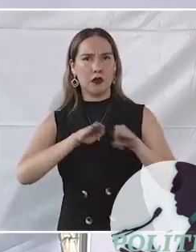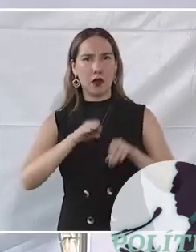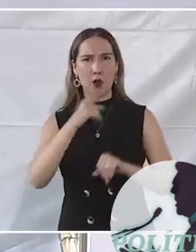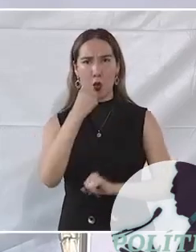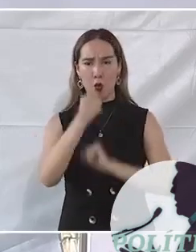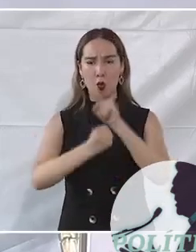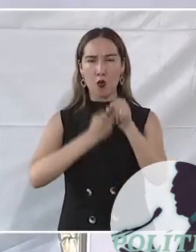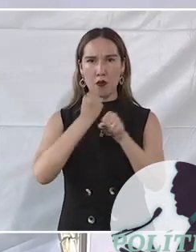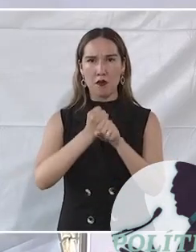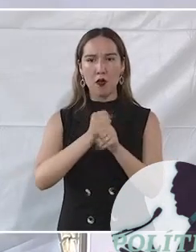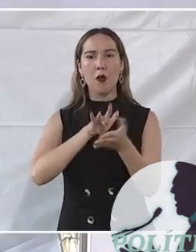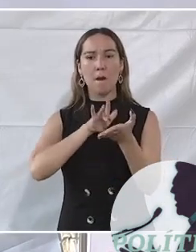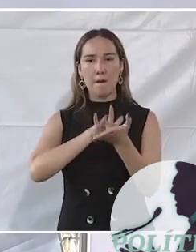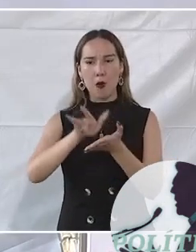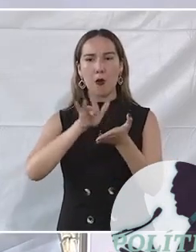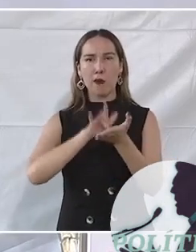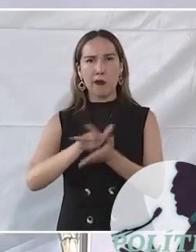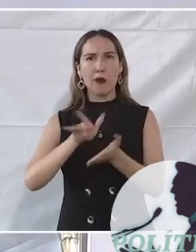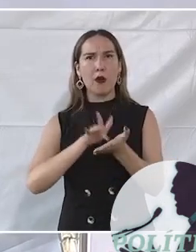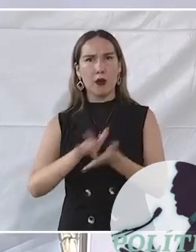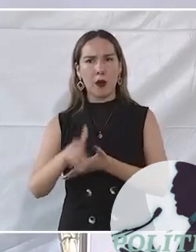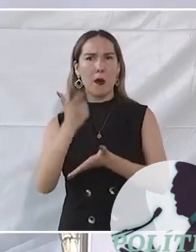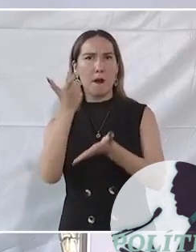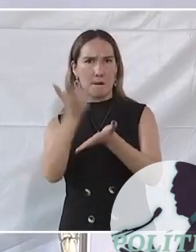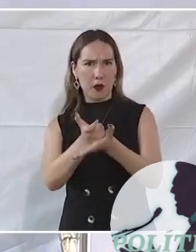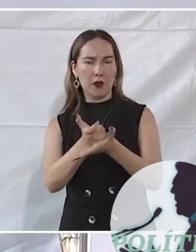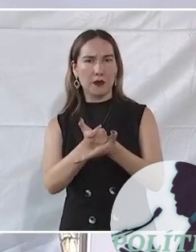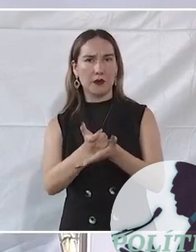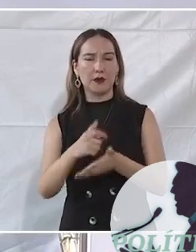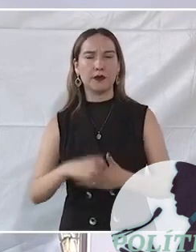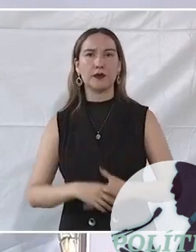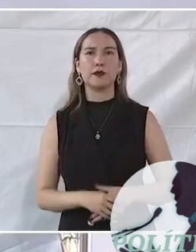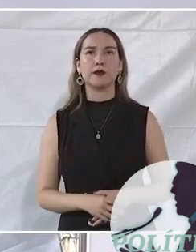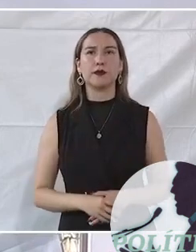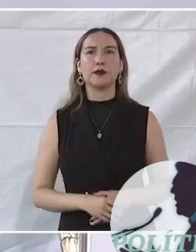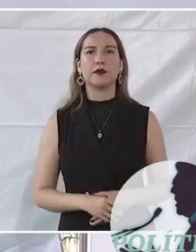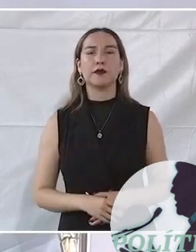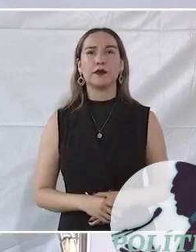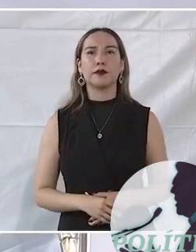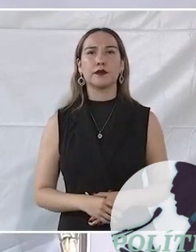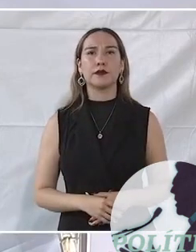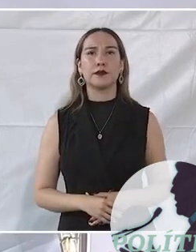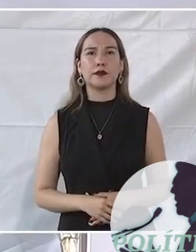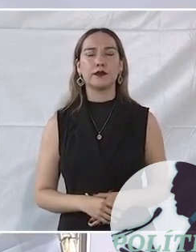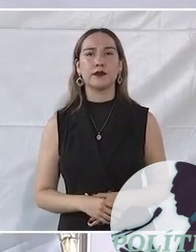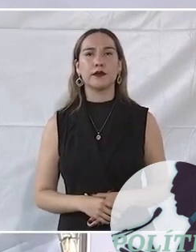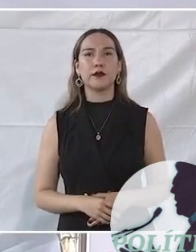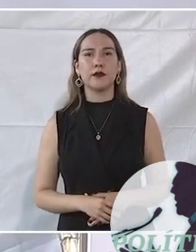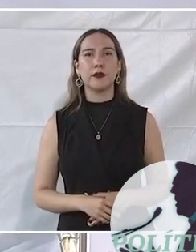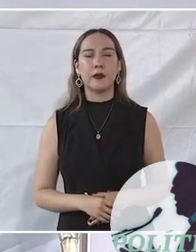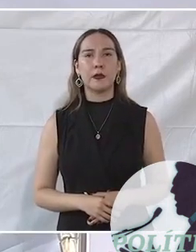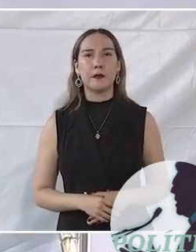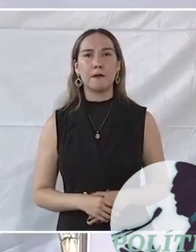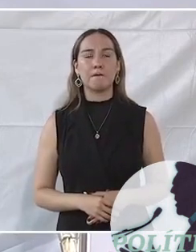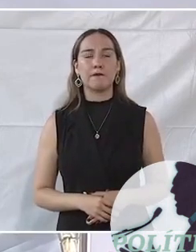un apoyo equivalente a un salario mínimo, que ya no es poca